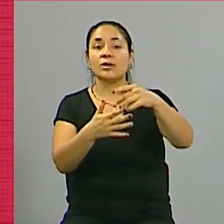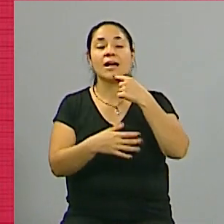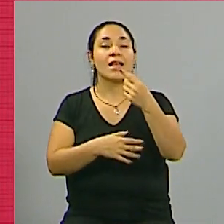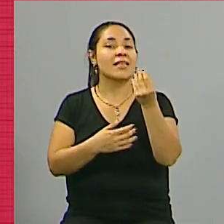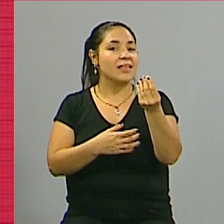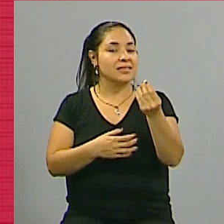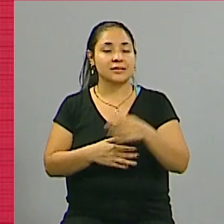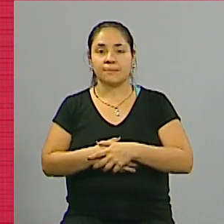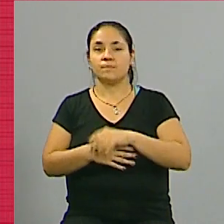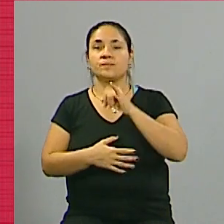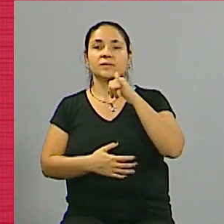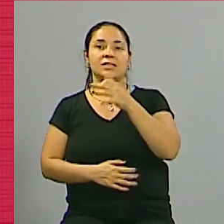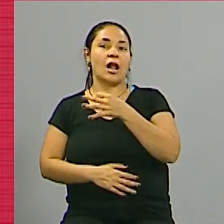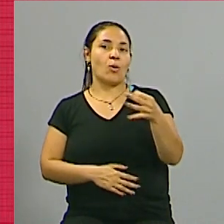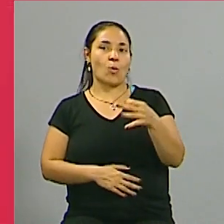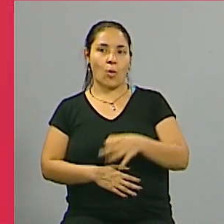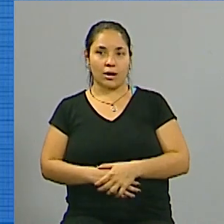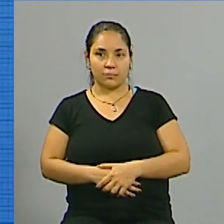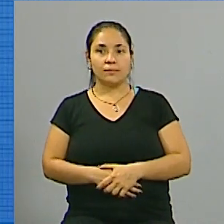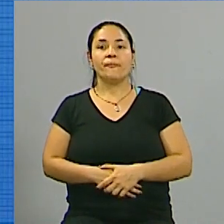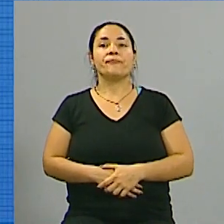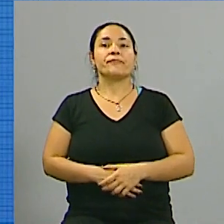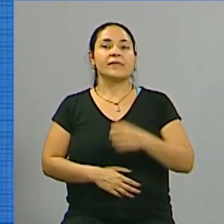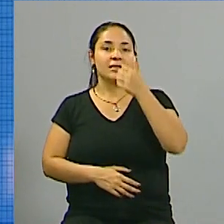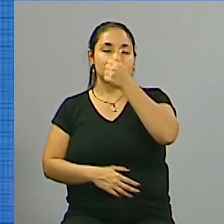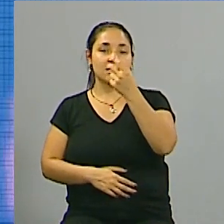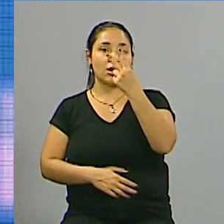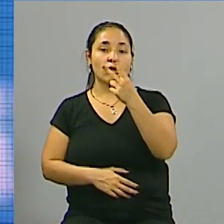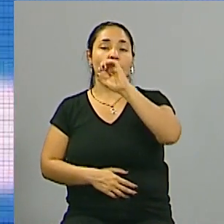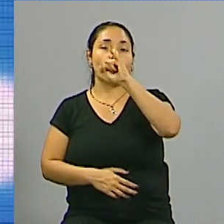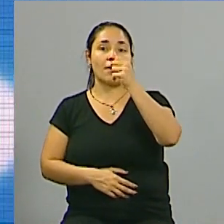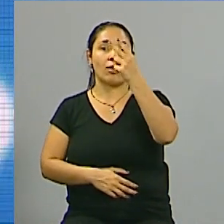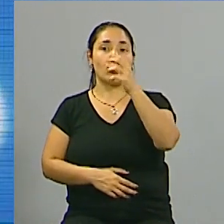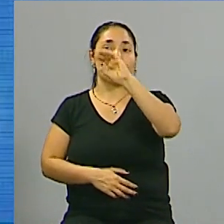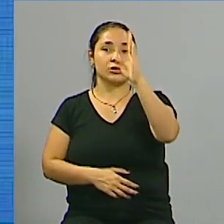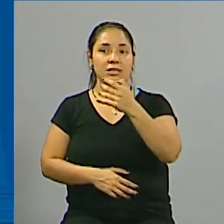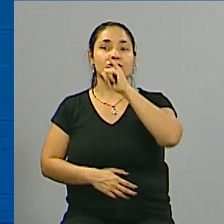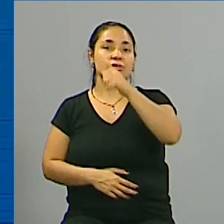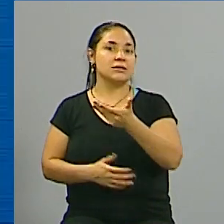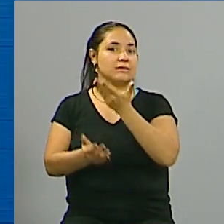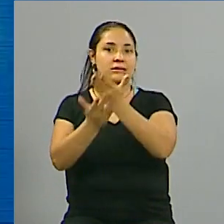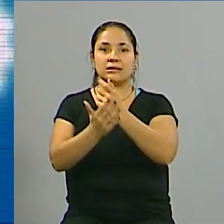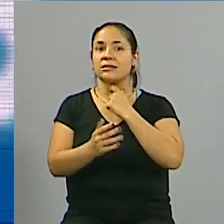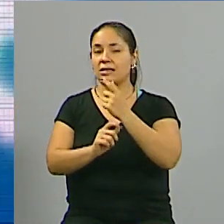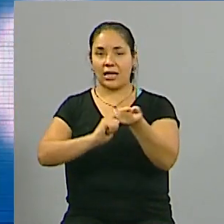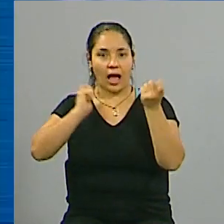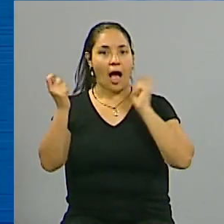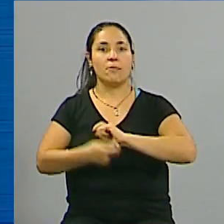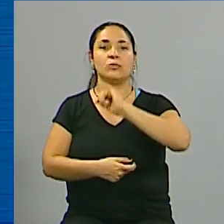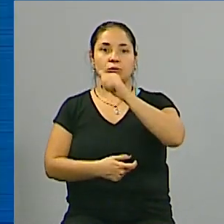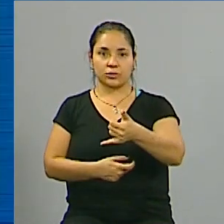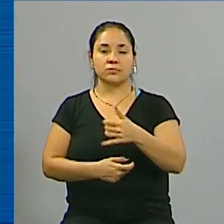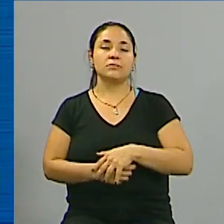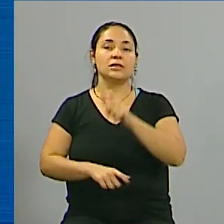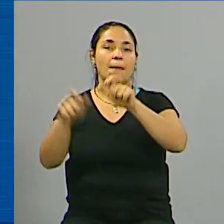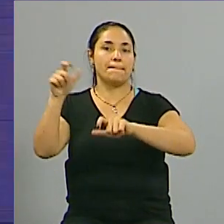bueno, acá en esta frase el 62,2% está de acuerdo que haya un cambio. Creemos que es necesario, y la gente